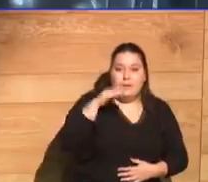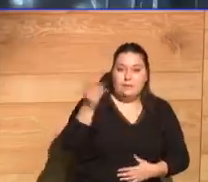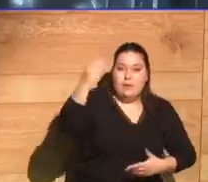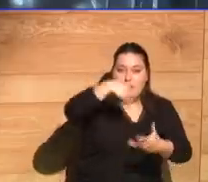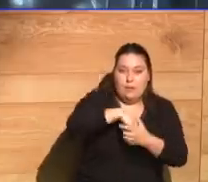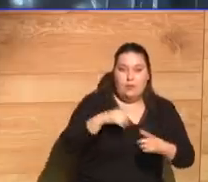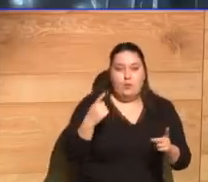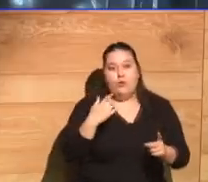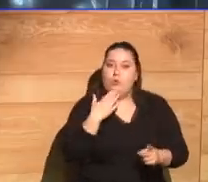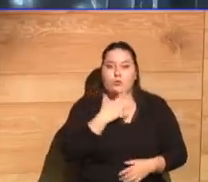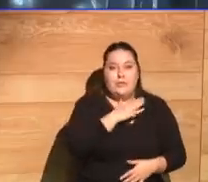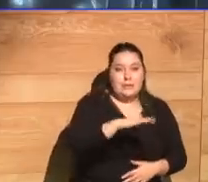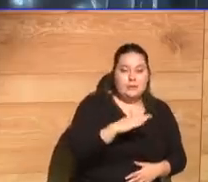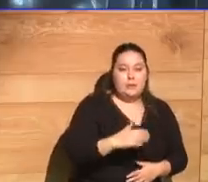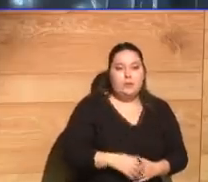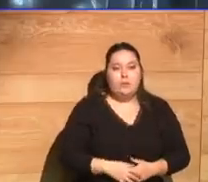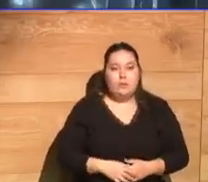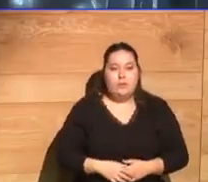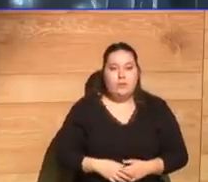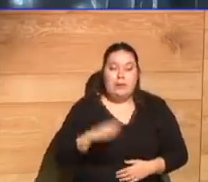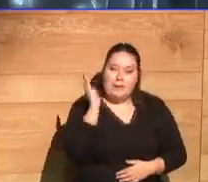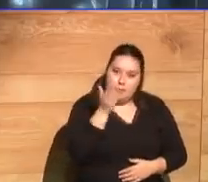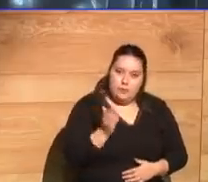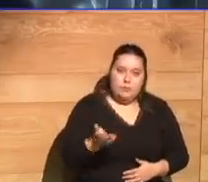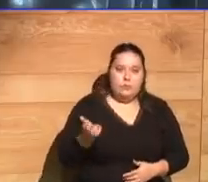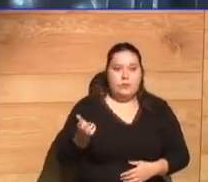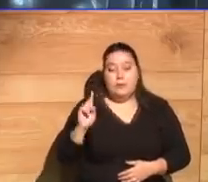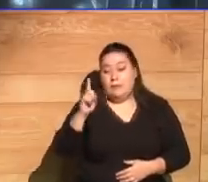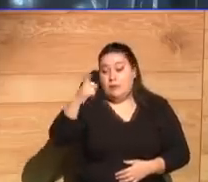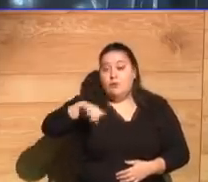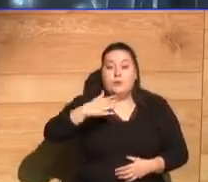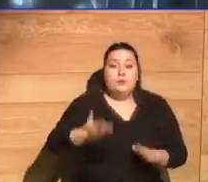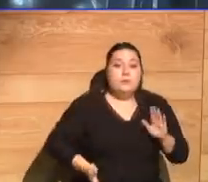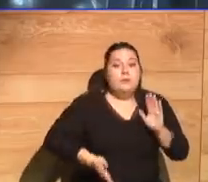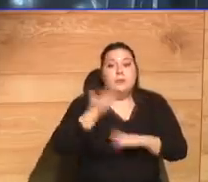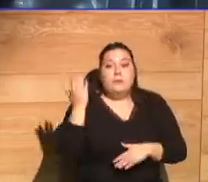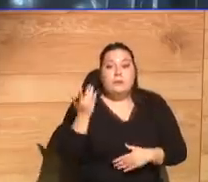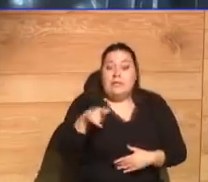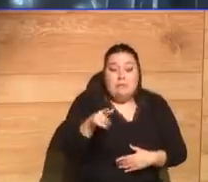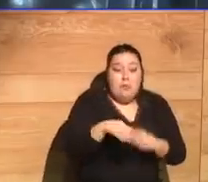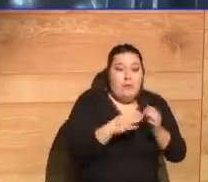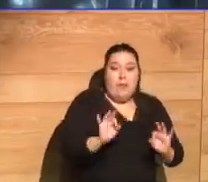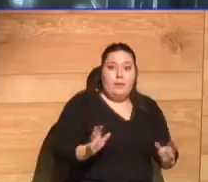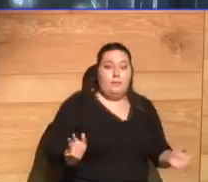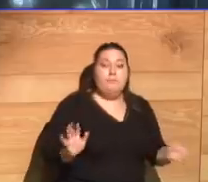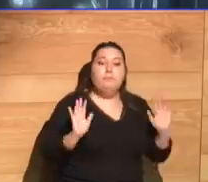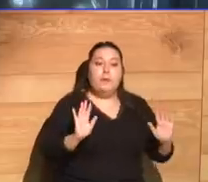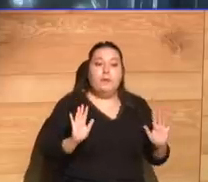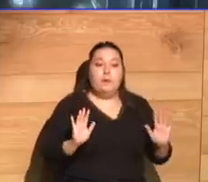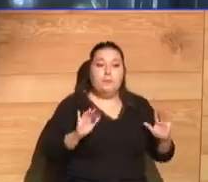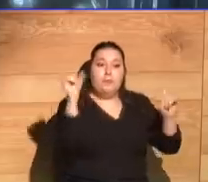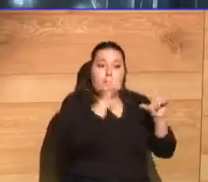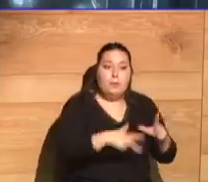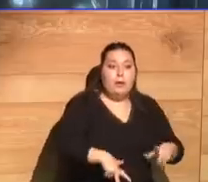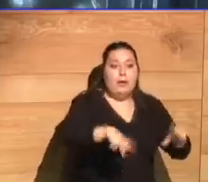castigo por haberse rebelado contra el Consejo de Krypton. Y ellos se marchan y eso lo dejan ahí. Y no hacen nada con eso. Pero tal y como acaba la